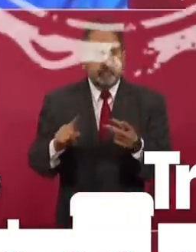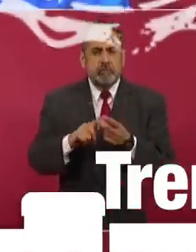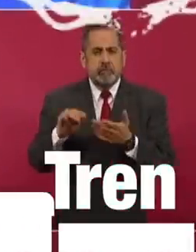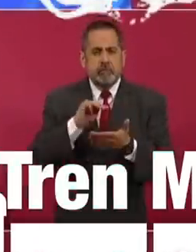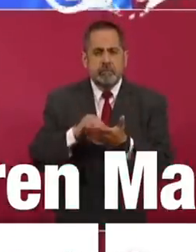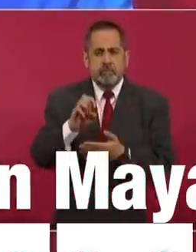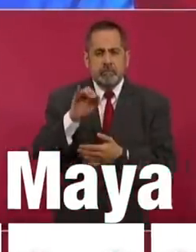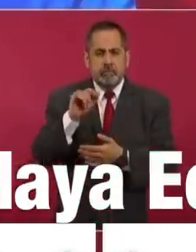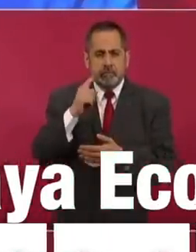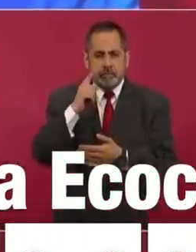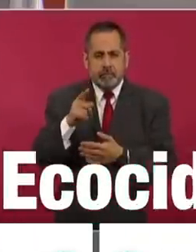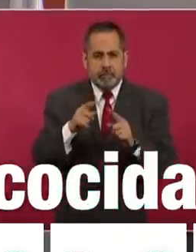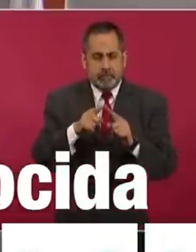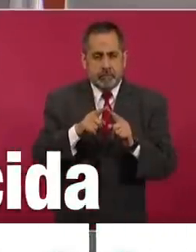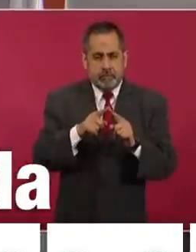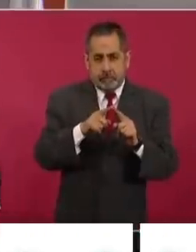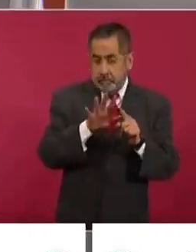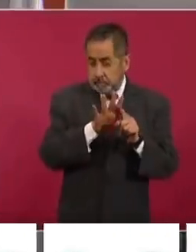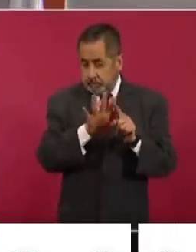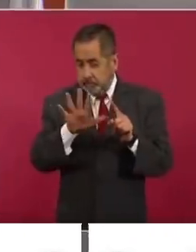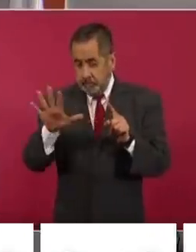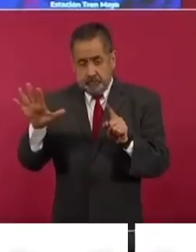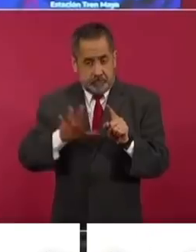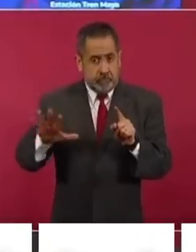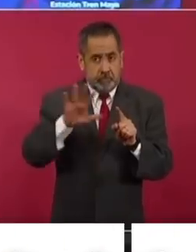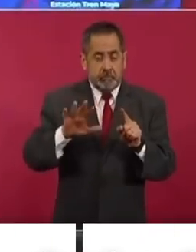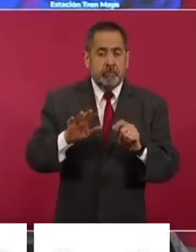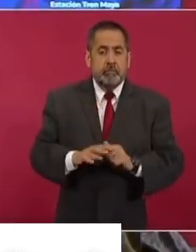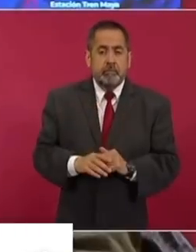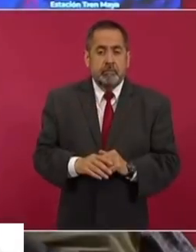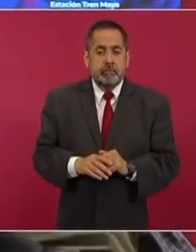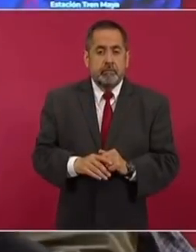¿Dónde está Mérida? Aquí. Todo esto